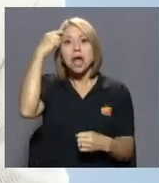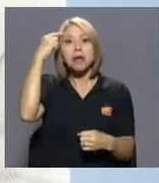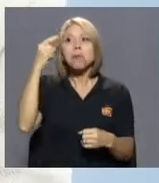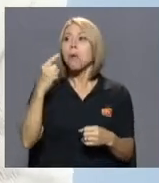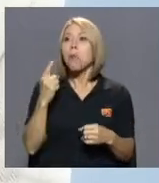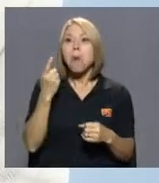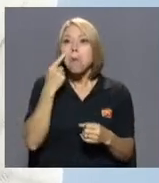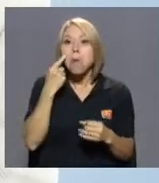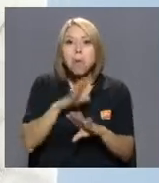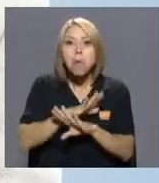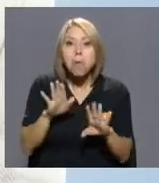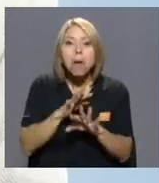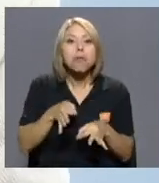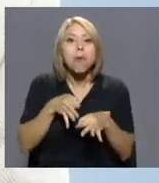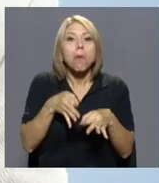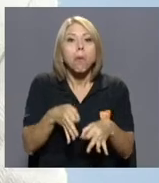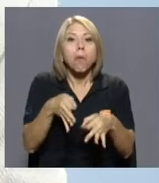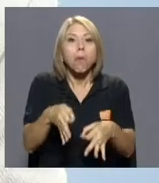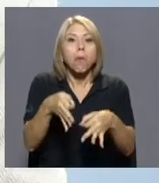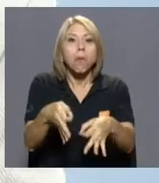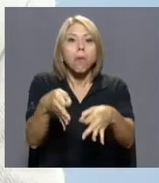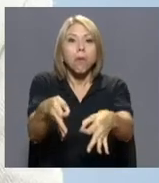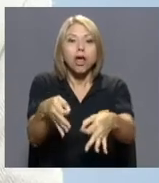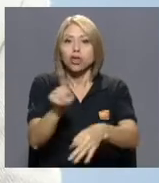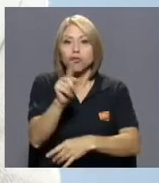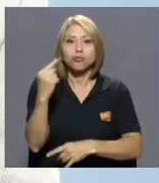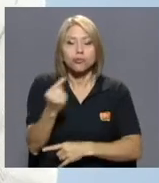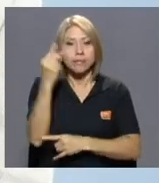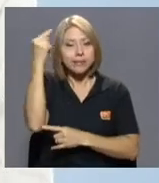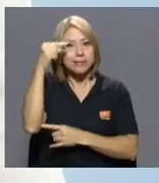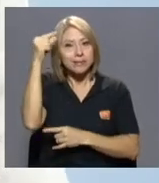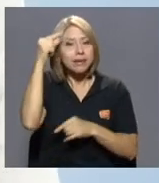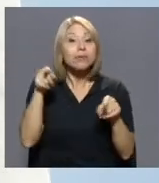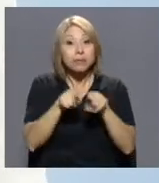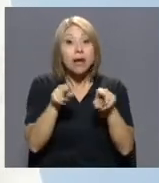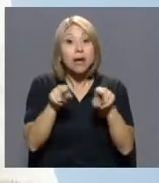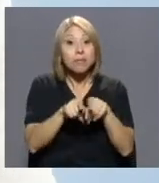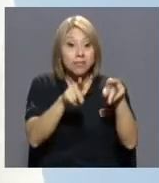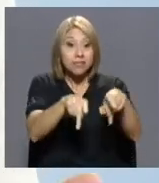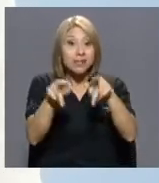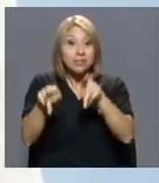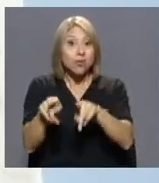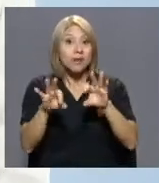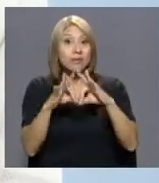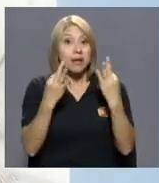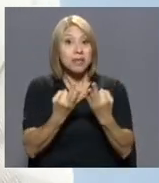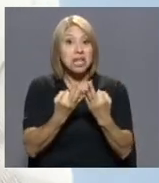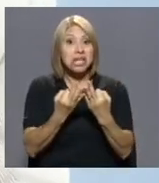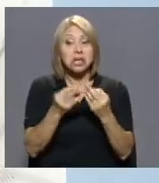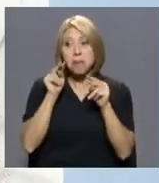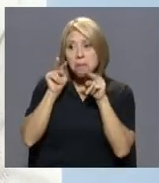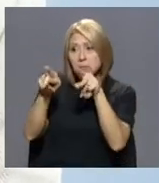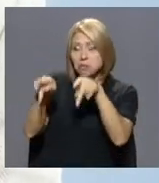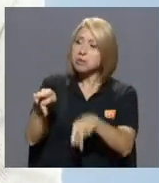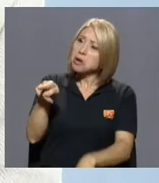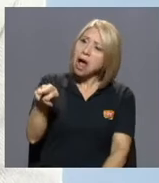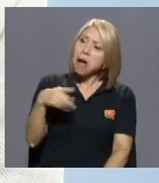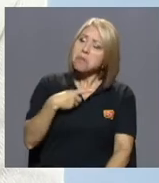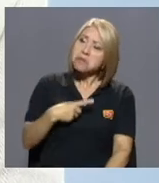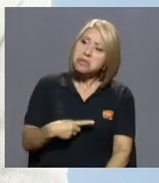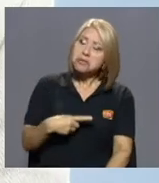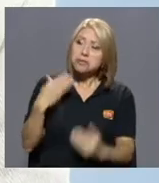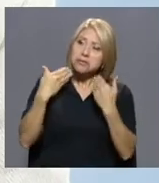incluso para las personas y las familias, ¿verdad? Lo vemos como, sí, está deprimido, ¿verdad? Está triste. Claro. Y nos